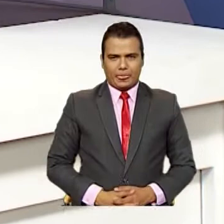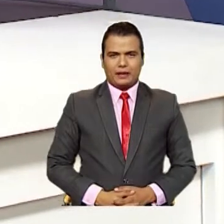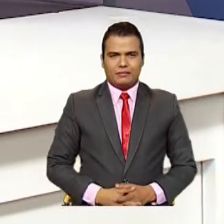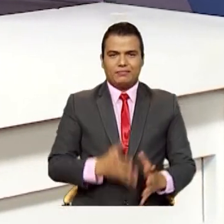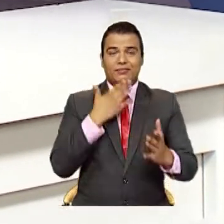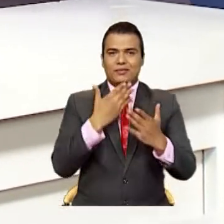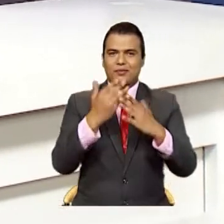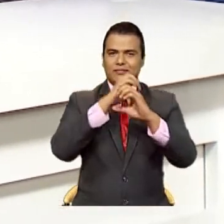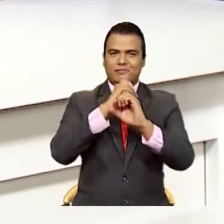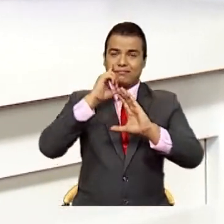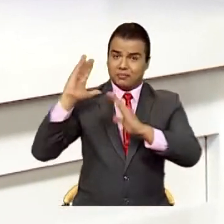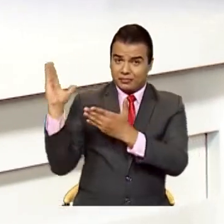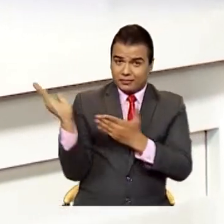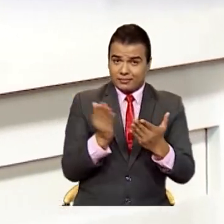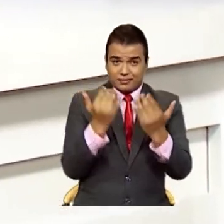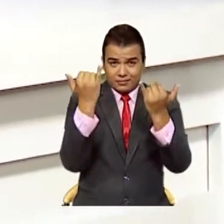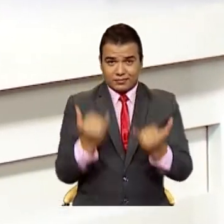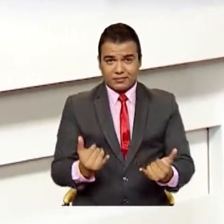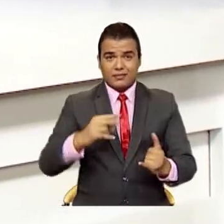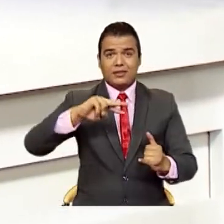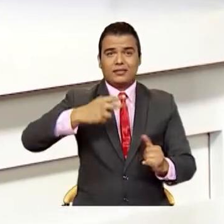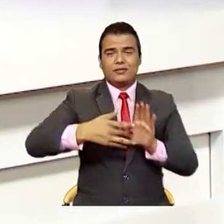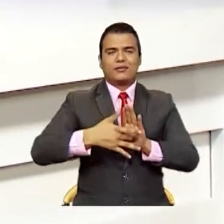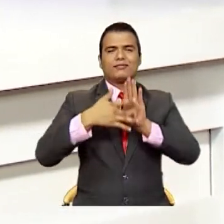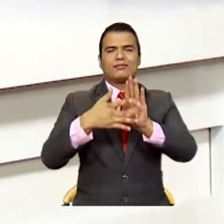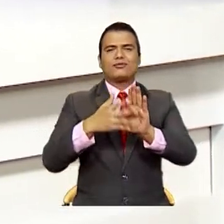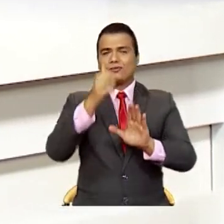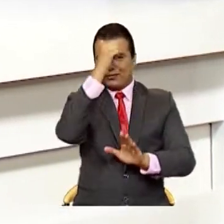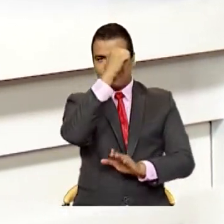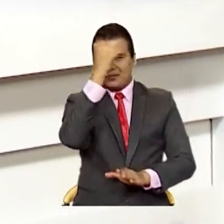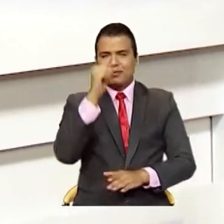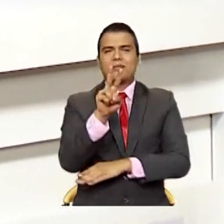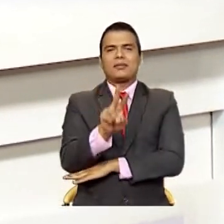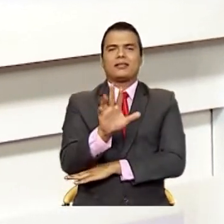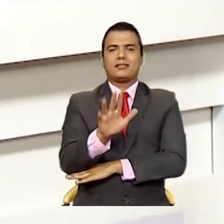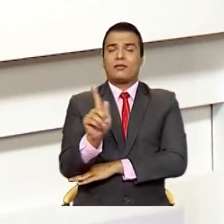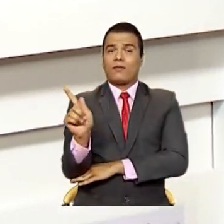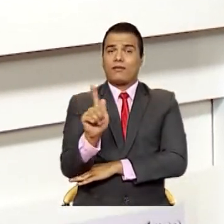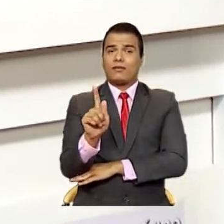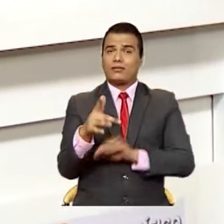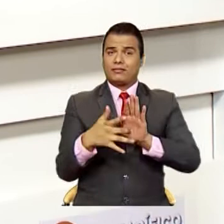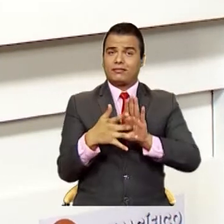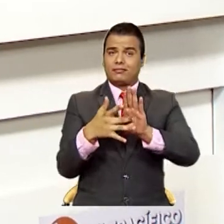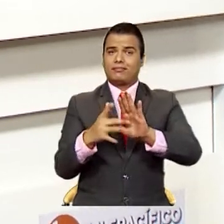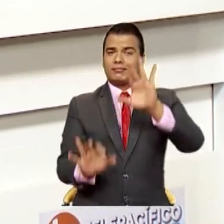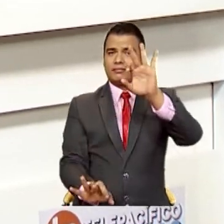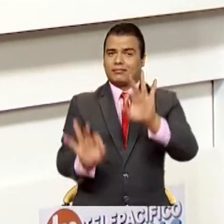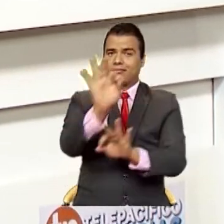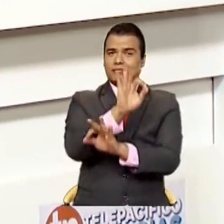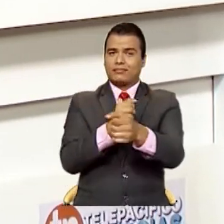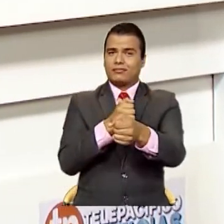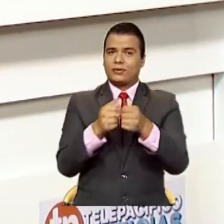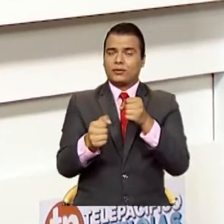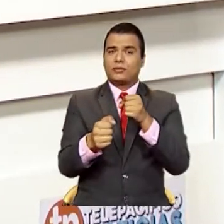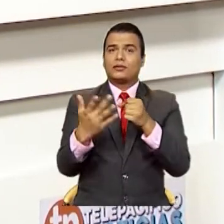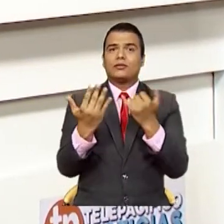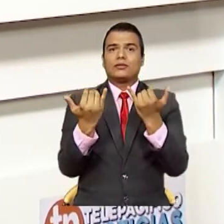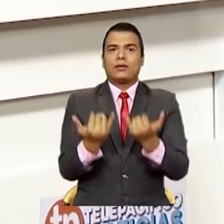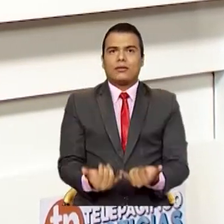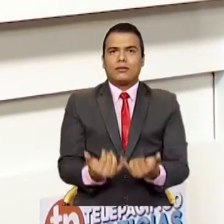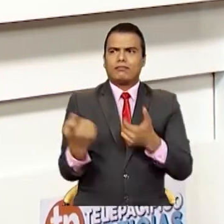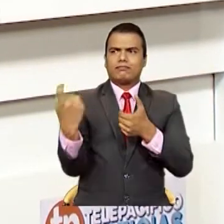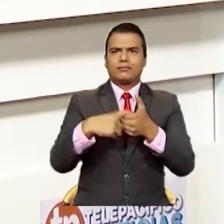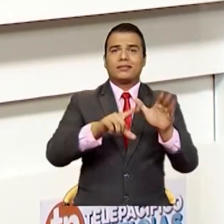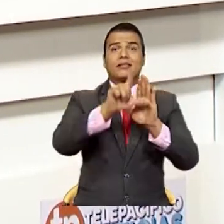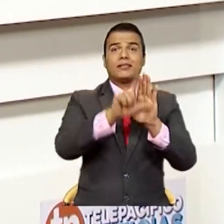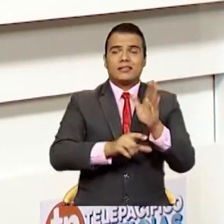Buenas noches, bienvenidos a nuestra segunda emisión en este domingo 25 de febrero aquí en Telepacífico Noticias, finalista en los